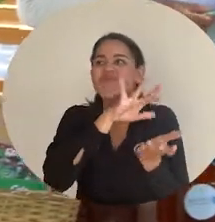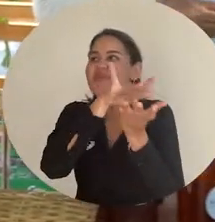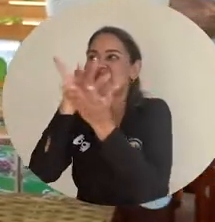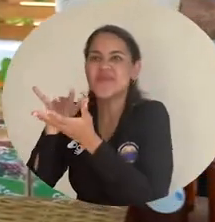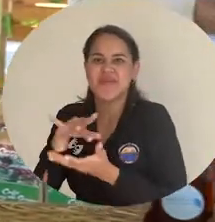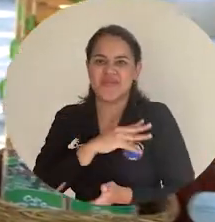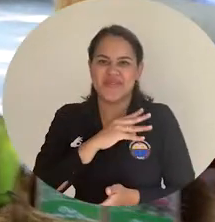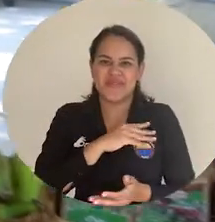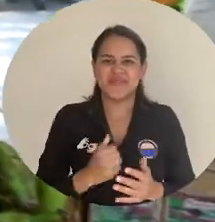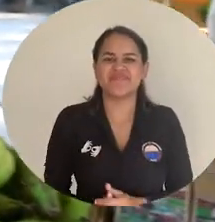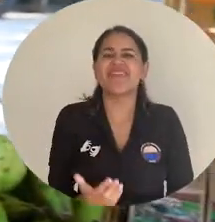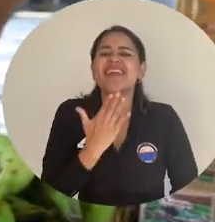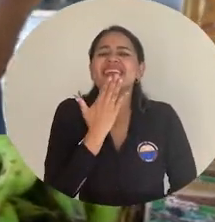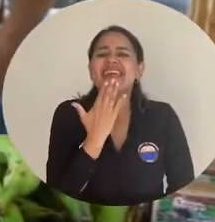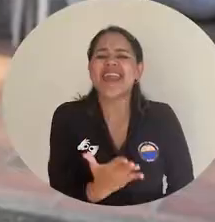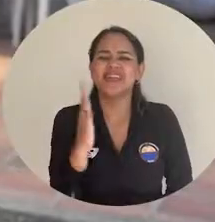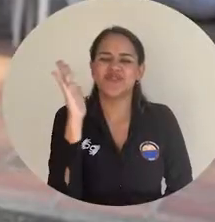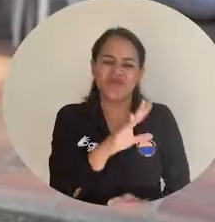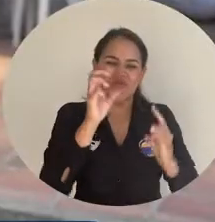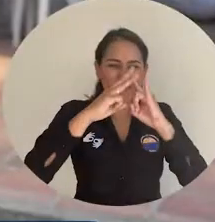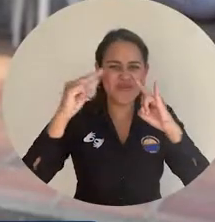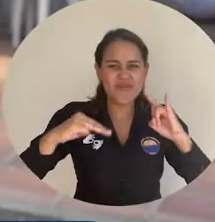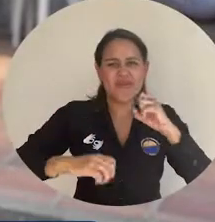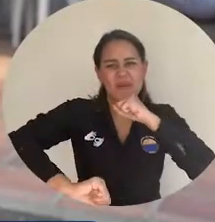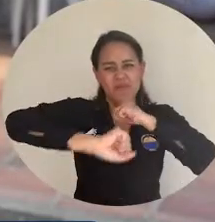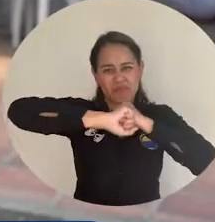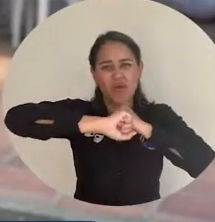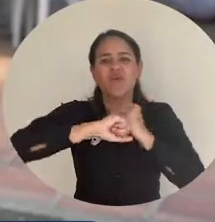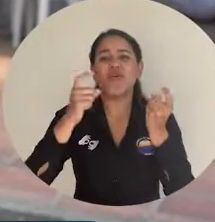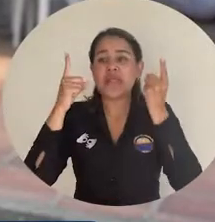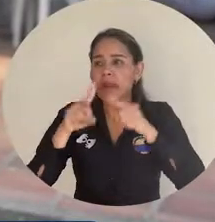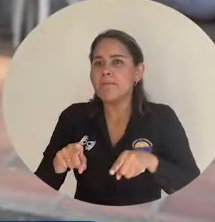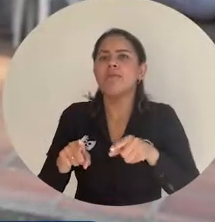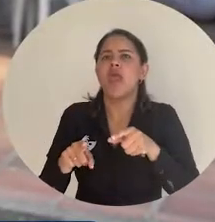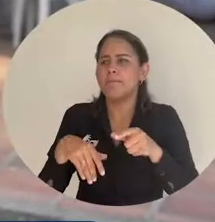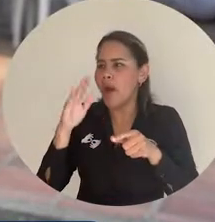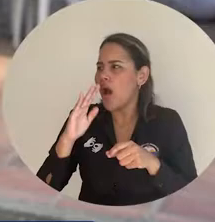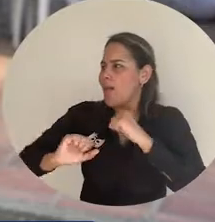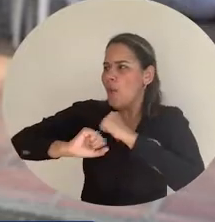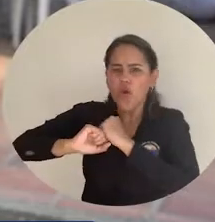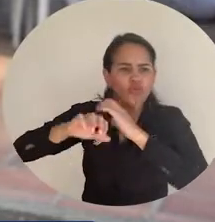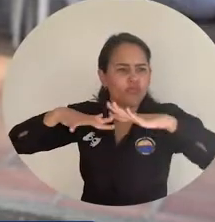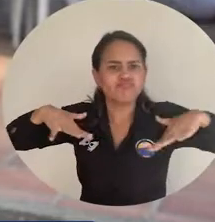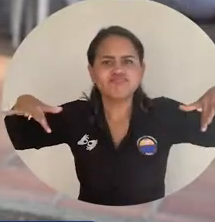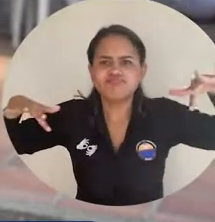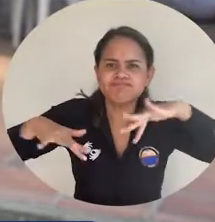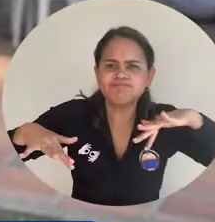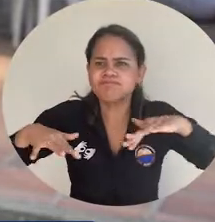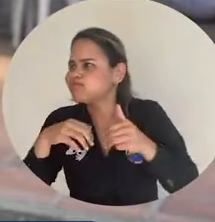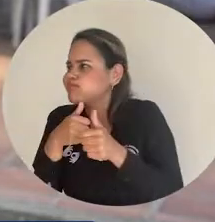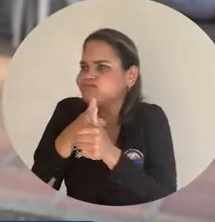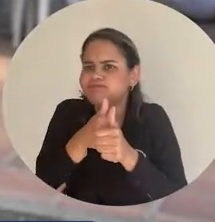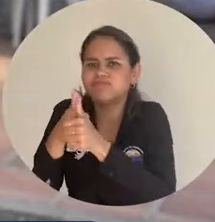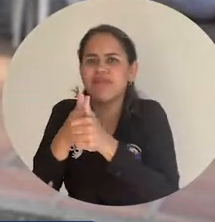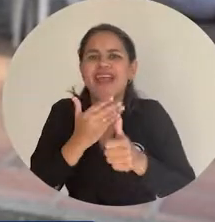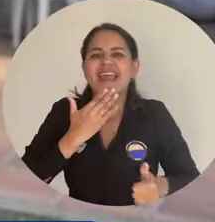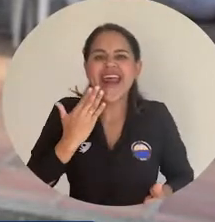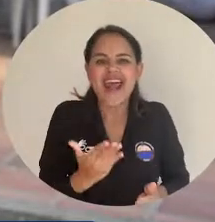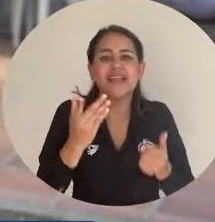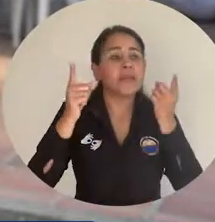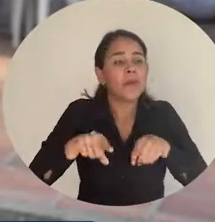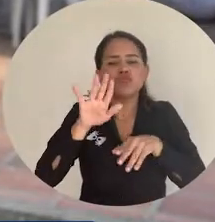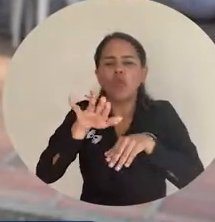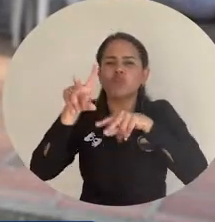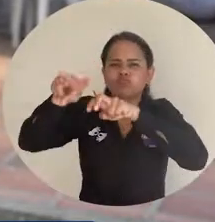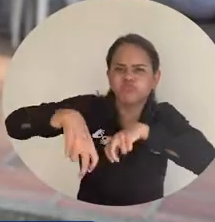parte también del territorio muy agradecido por Los profesionales de la Universidad del Magdalena por la asistencia técnica que brindan en